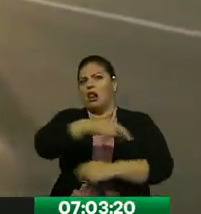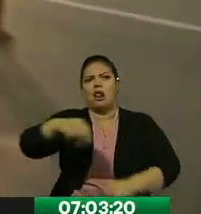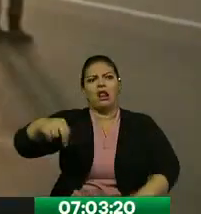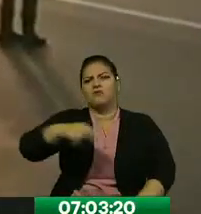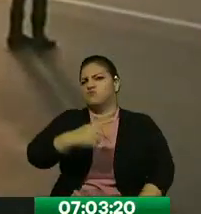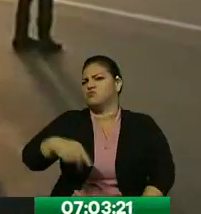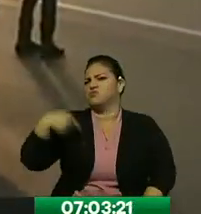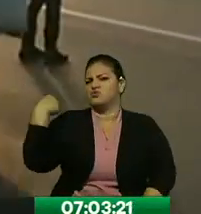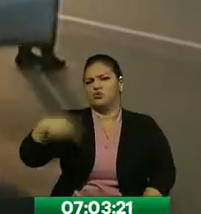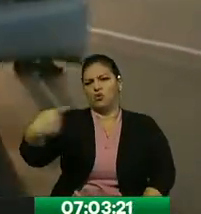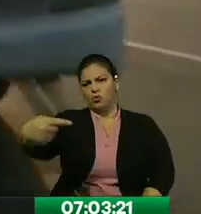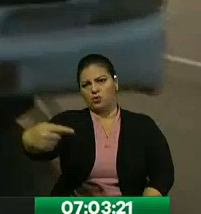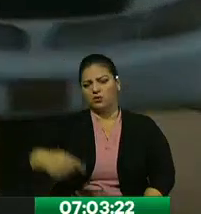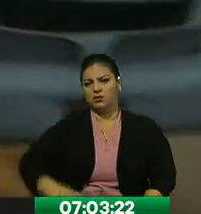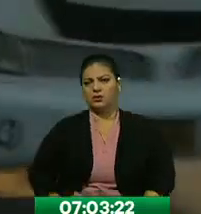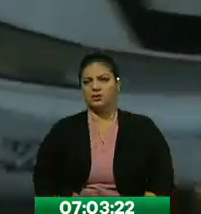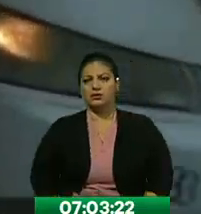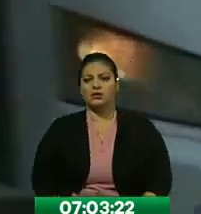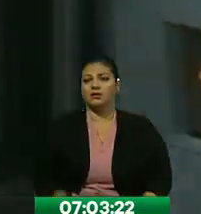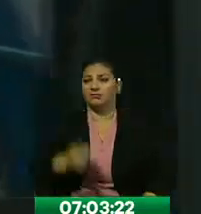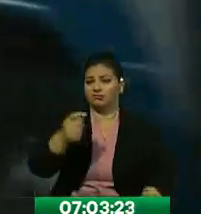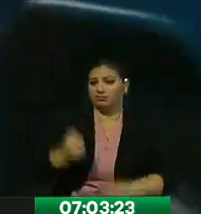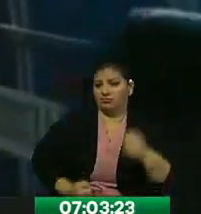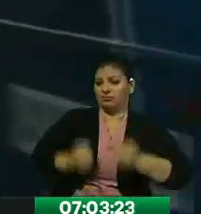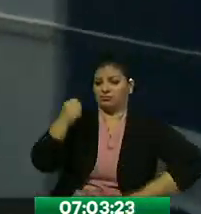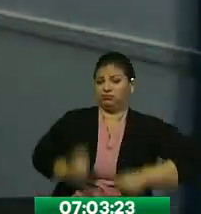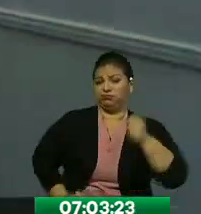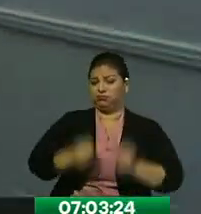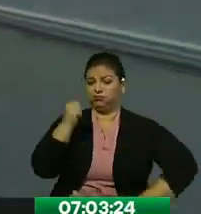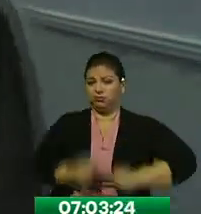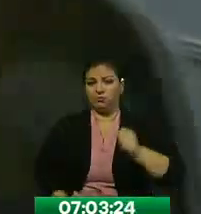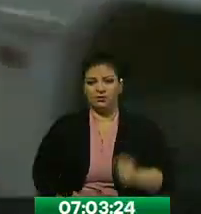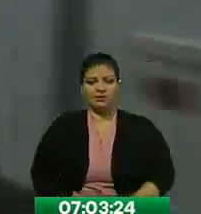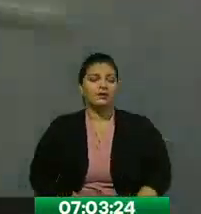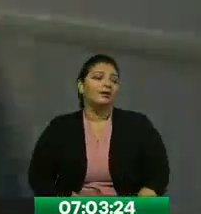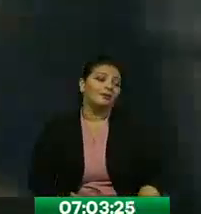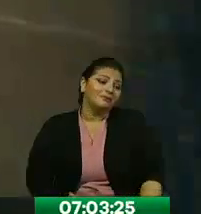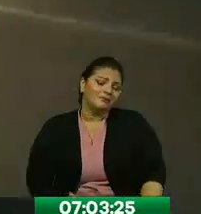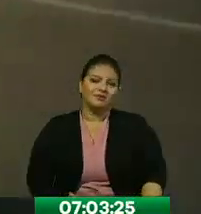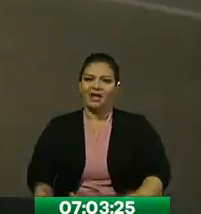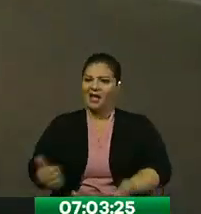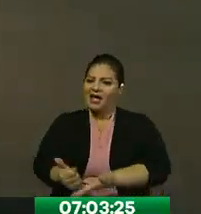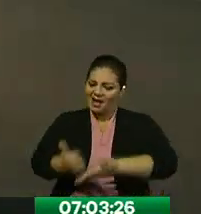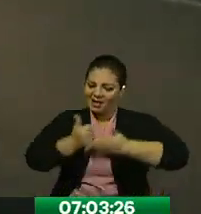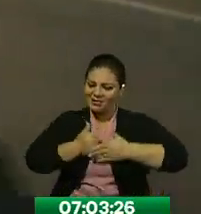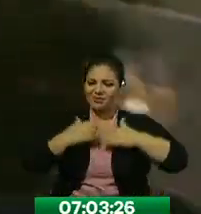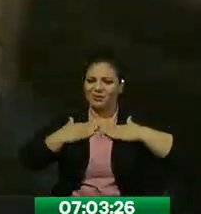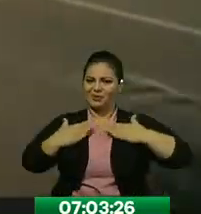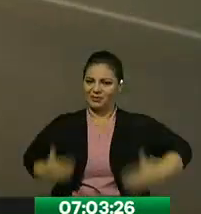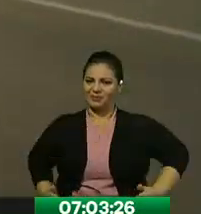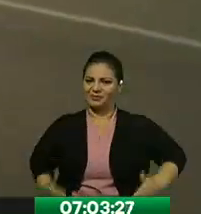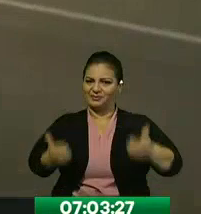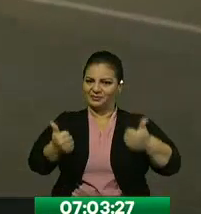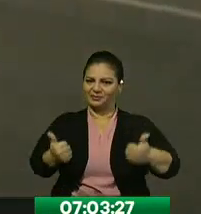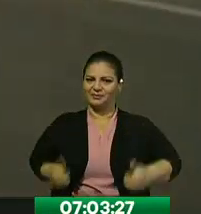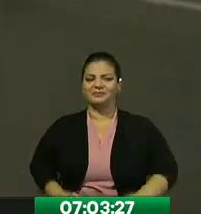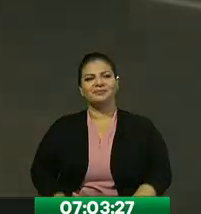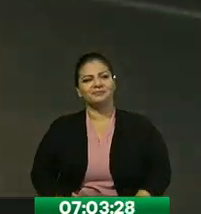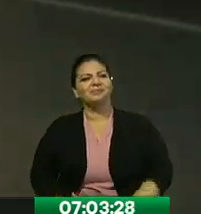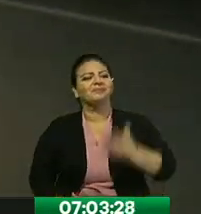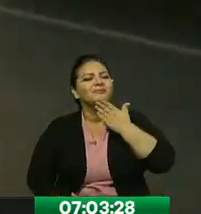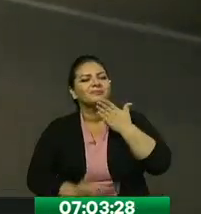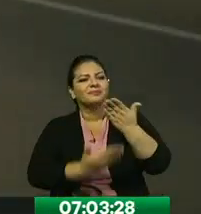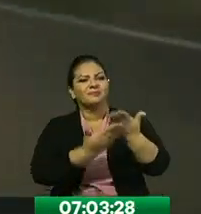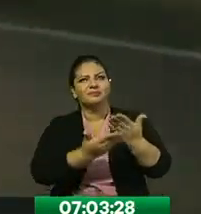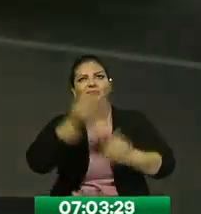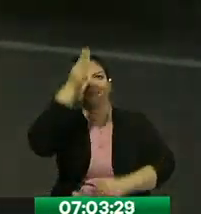ahora en este año que está. ¿Le tocó trotar? Y ¿cuál eso le hace bien a la salud un poco? Claro, ya, y a esta edad. Claro. Gracias. Ya, pase bien,